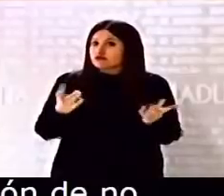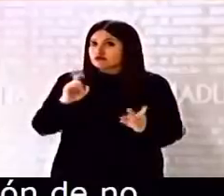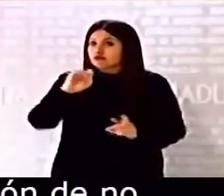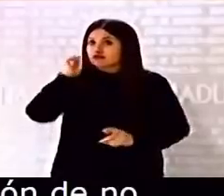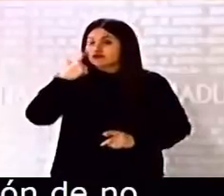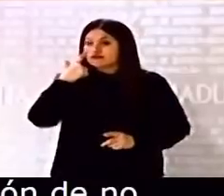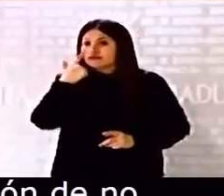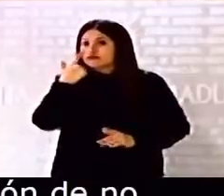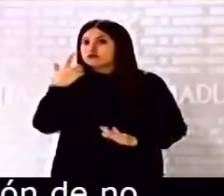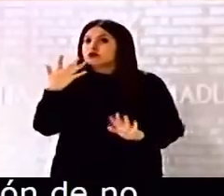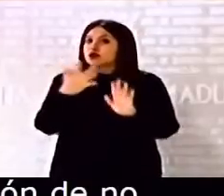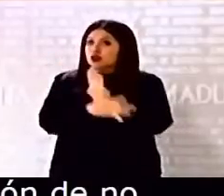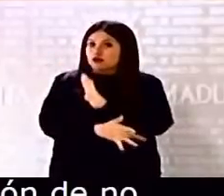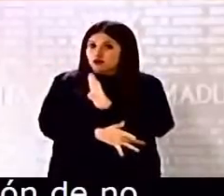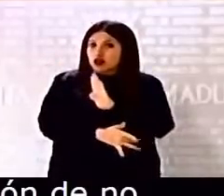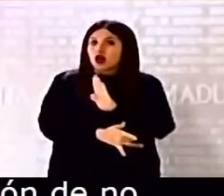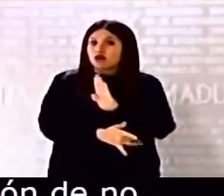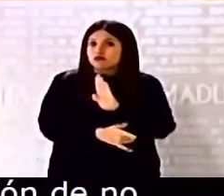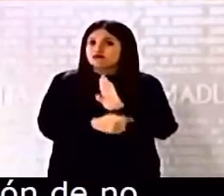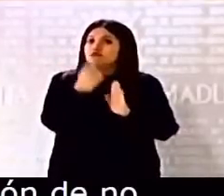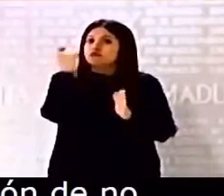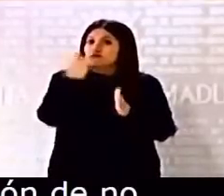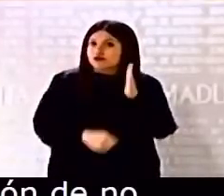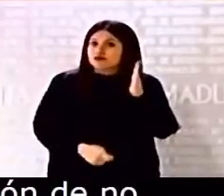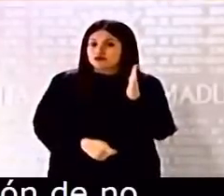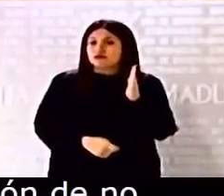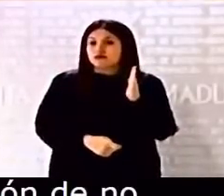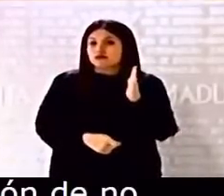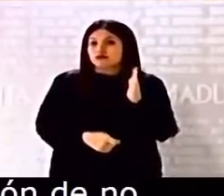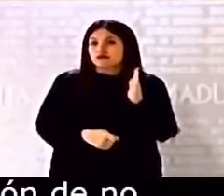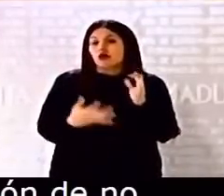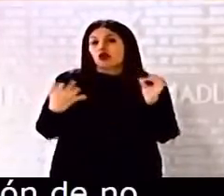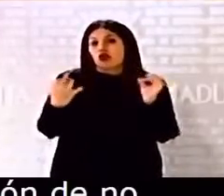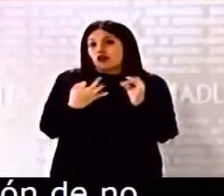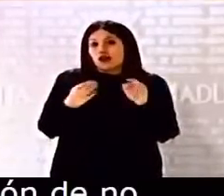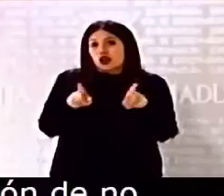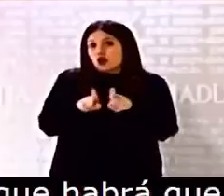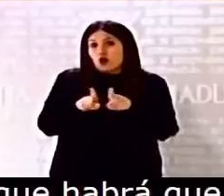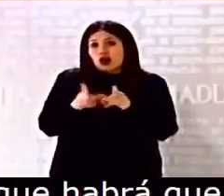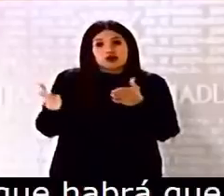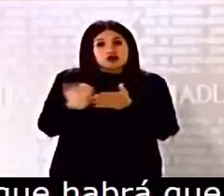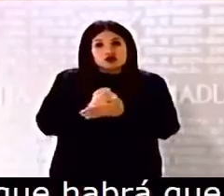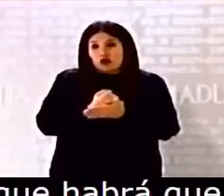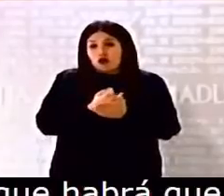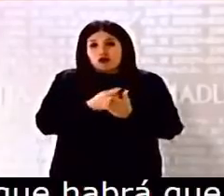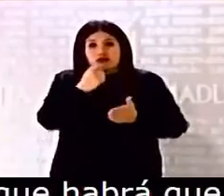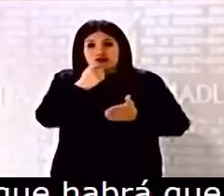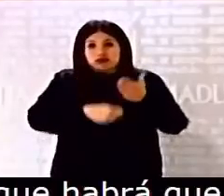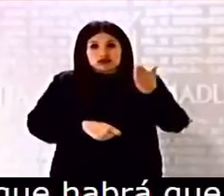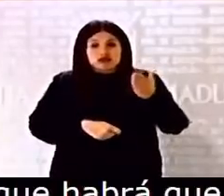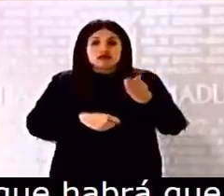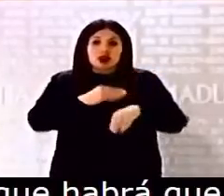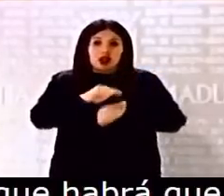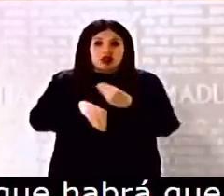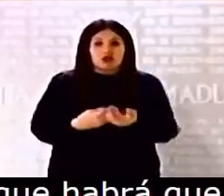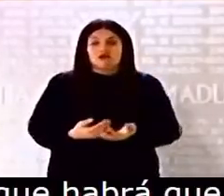se produce una infracción que habrá que tramitar como se tramitan todas las infracciones.